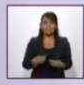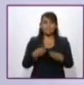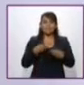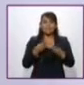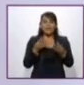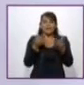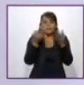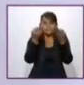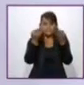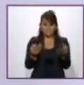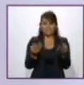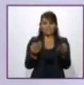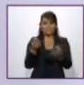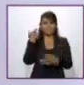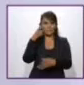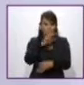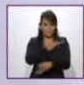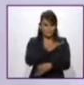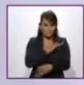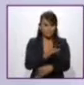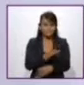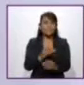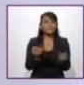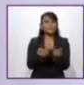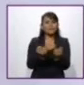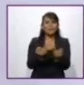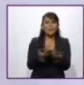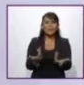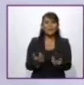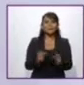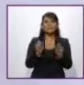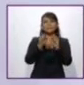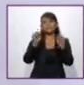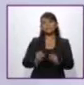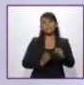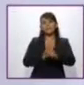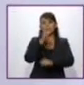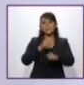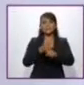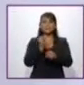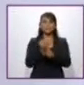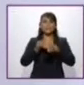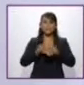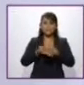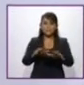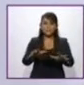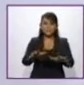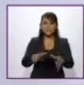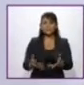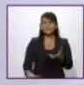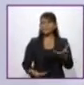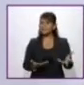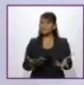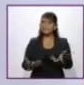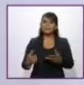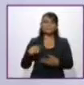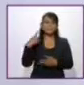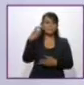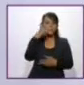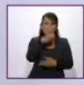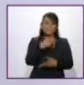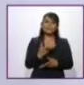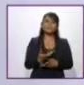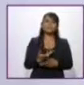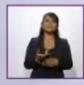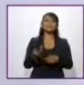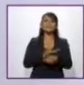Querétaro. Además, tenemos que quitarle la burocracia al sistema estatal de información. Hay muchos medios aquí presentes que sufren todos